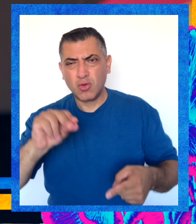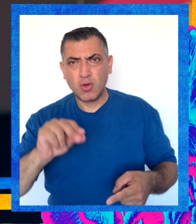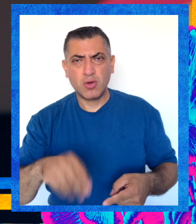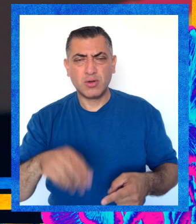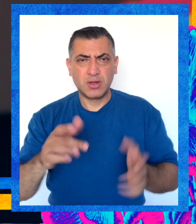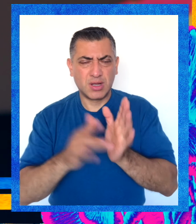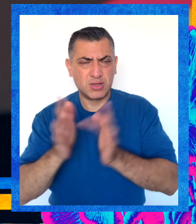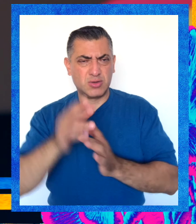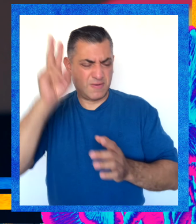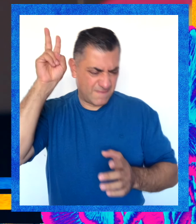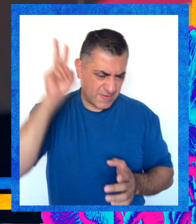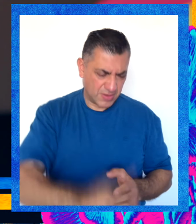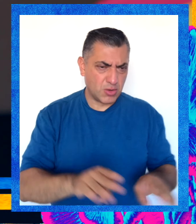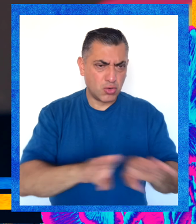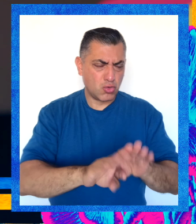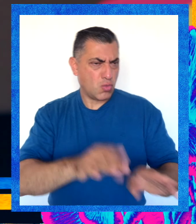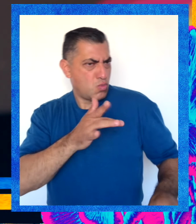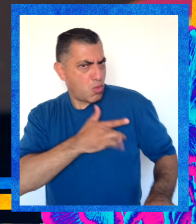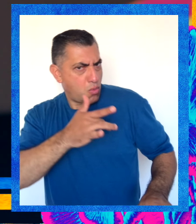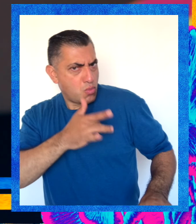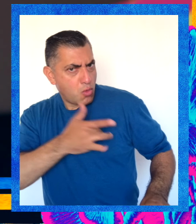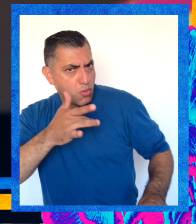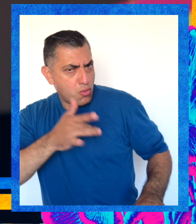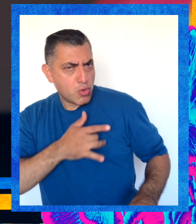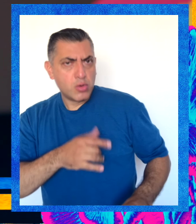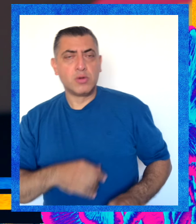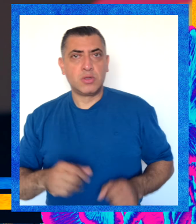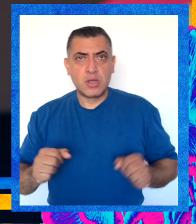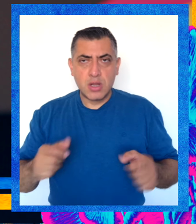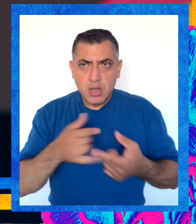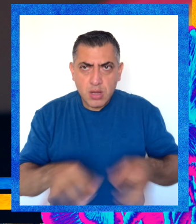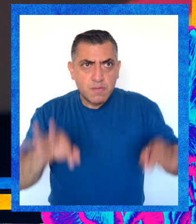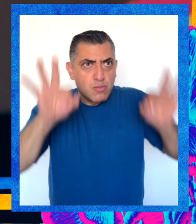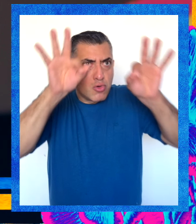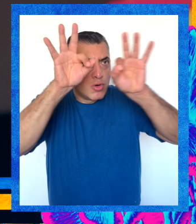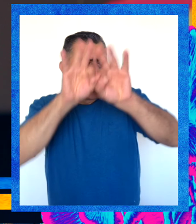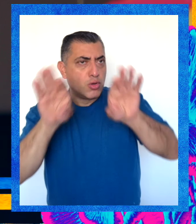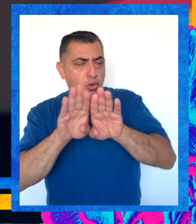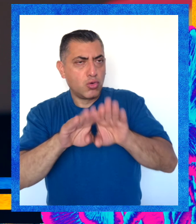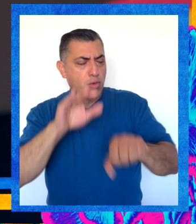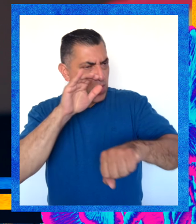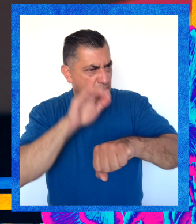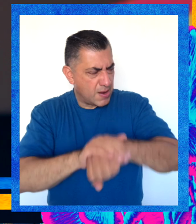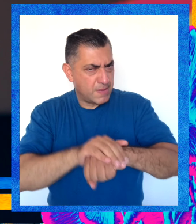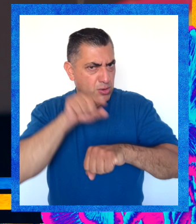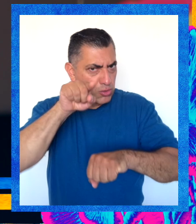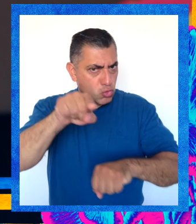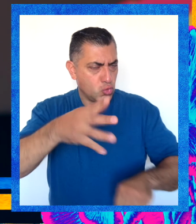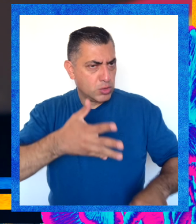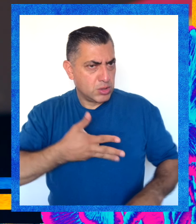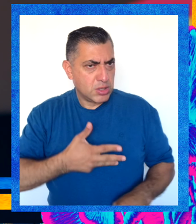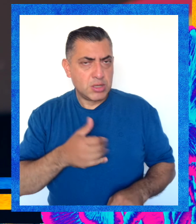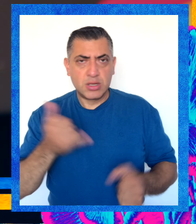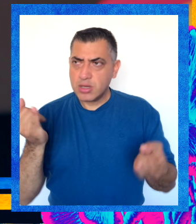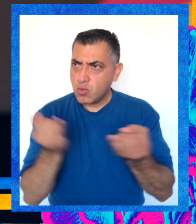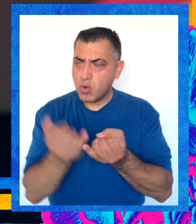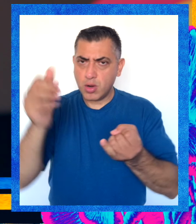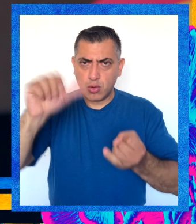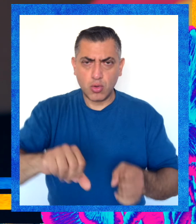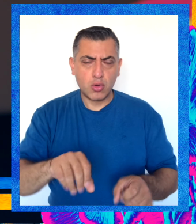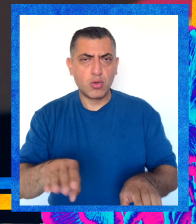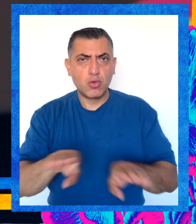real como el palpitar de tu corazón levante como los mejores amigos que tienes y tan ahora mismo